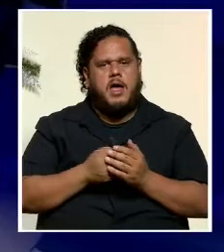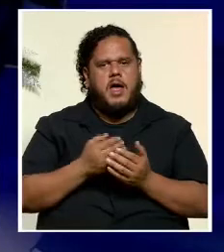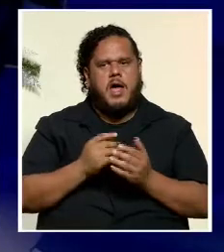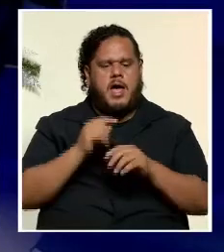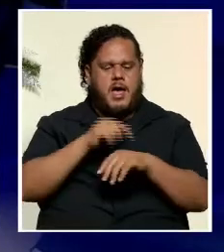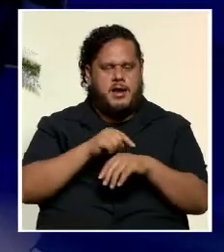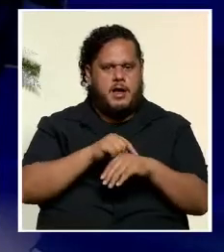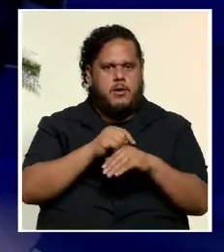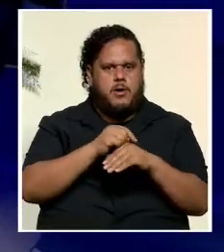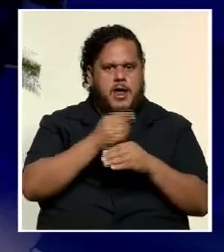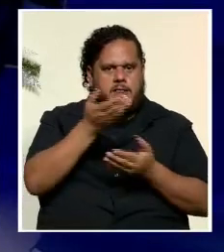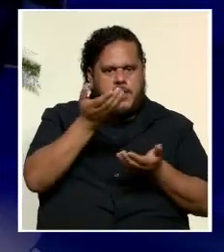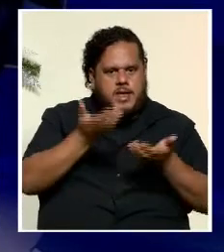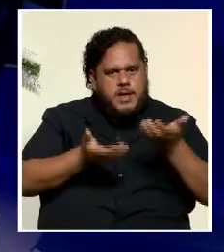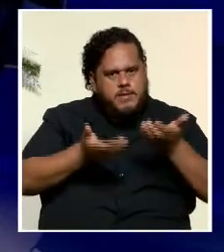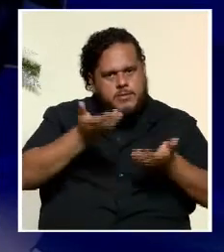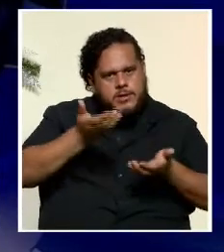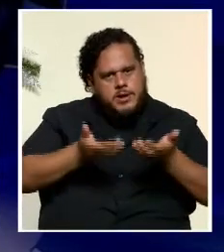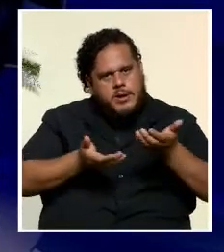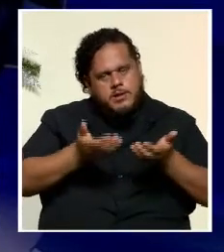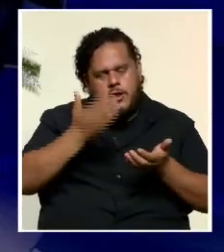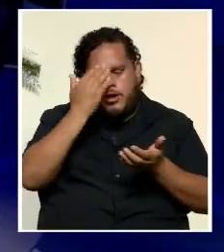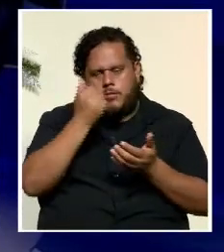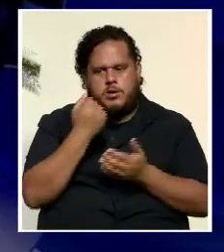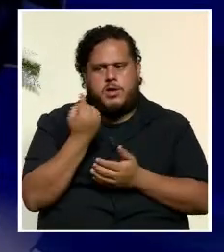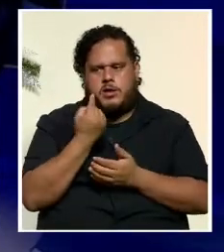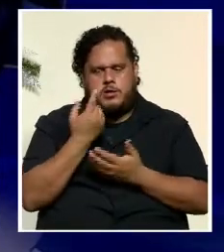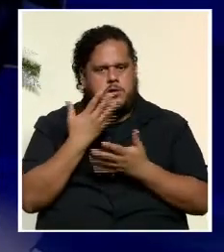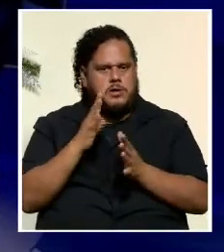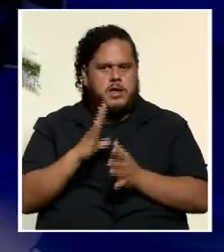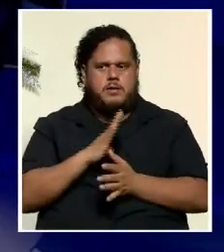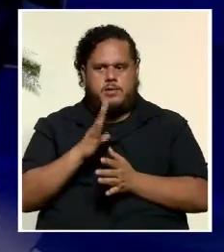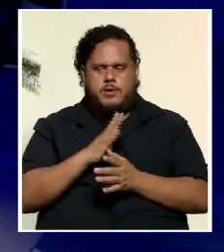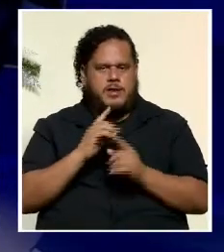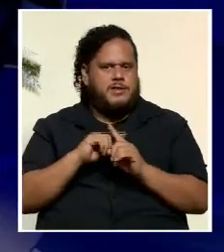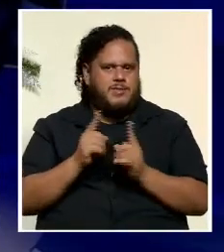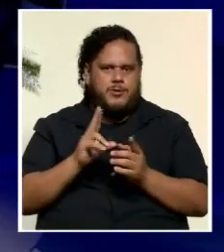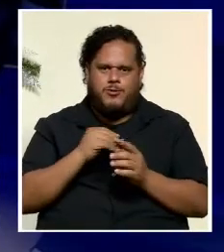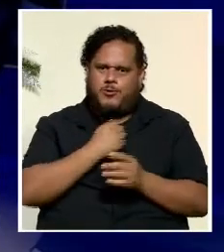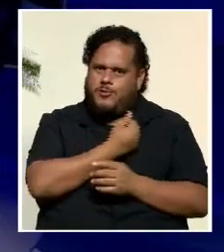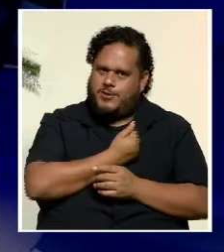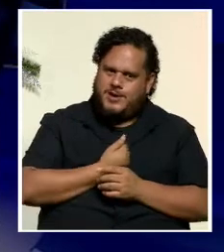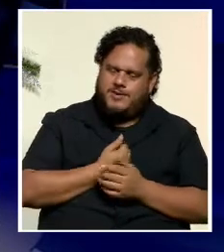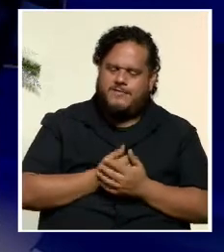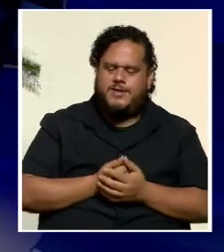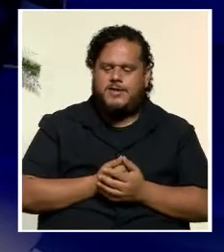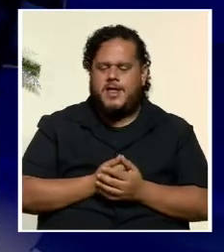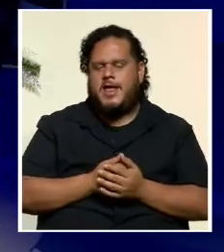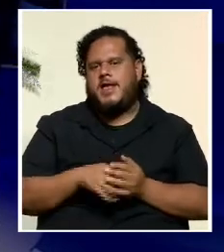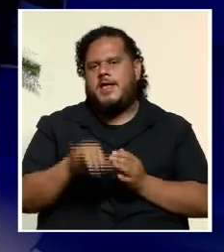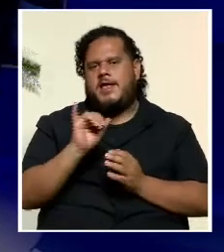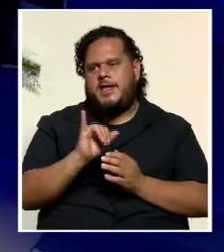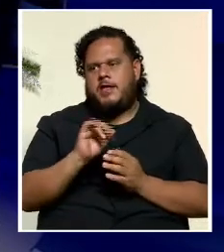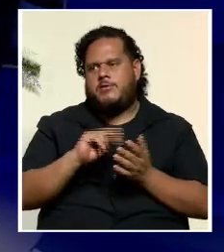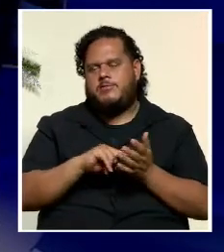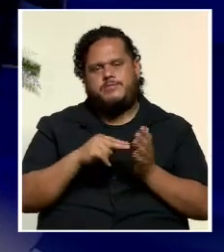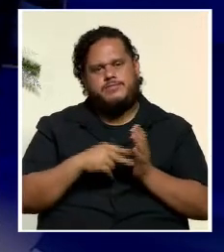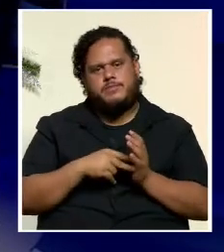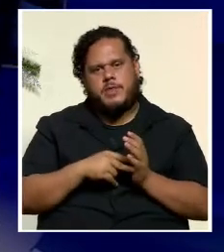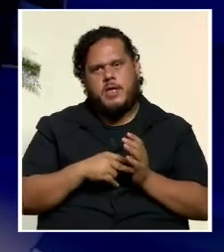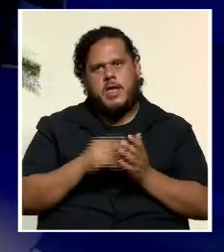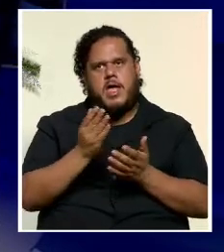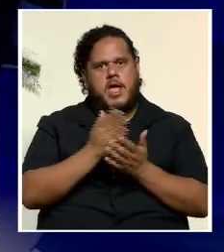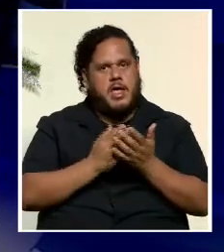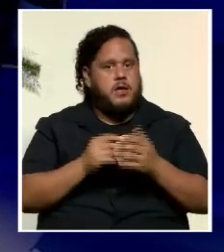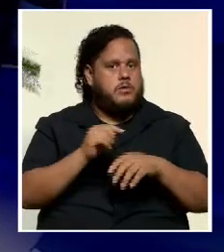cuando se habla sí, porque solo se habla de privilegios y no de los sacrificios. Y eso significa que hay épocas